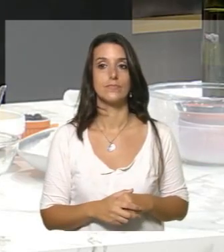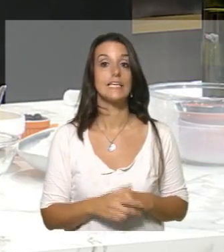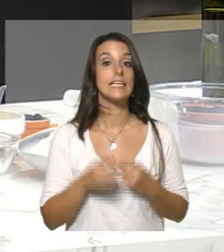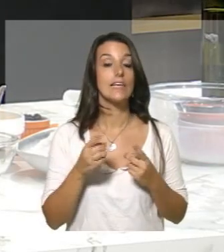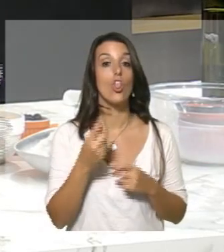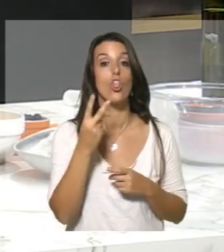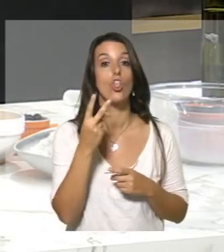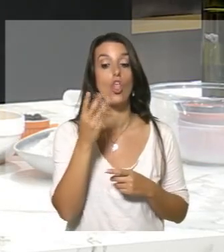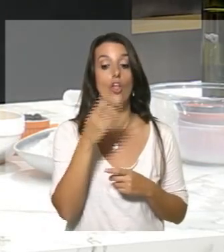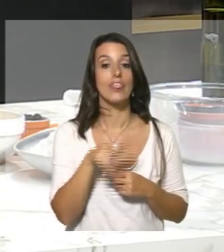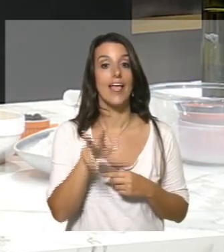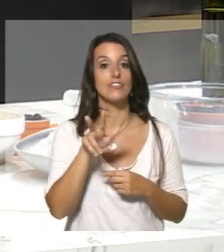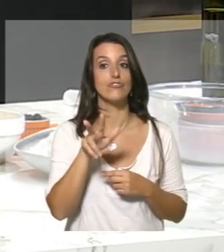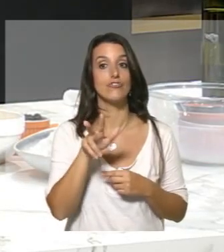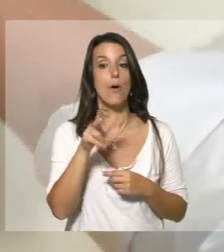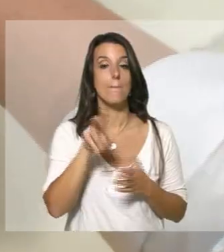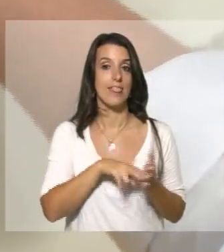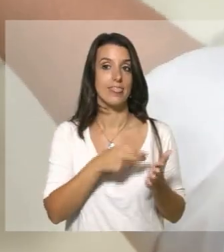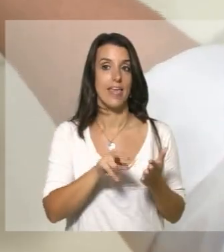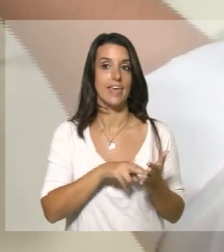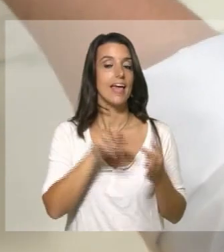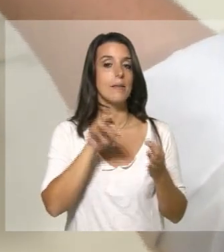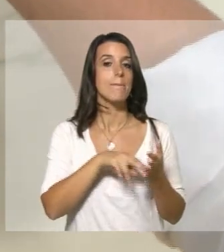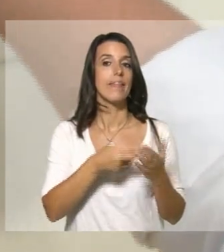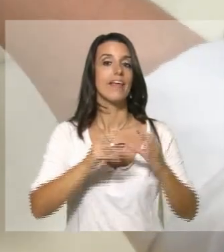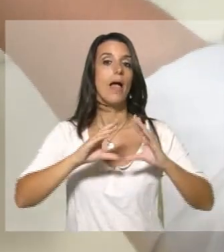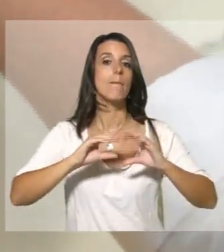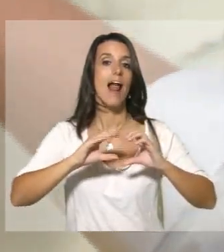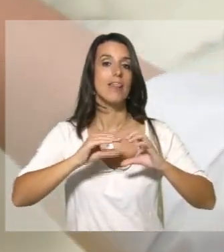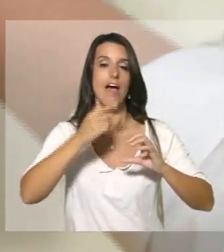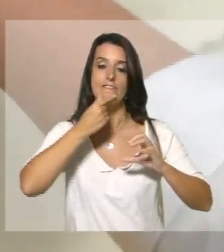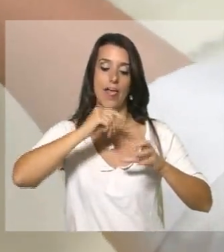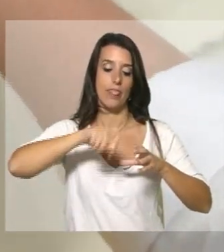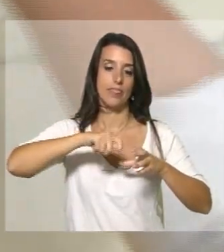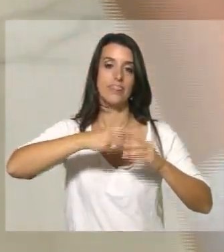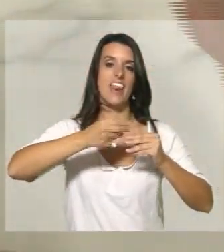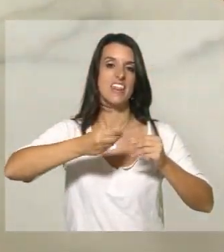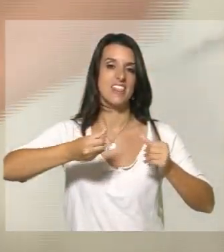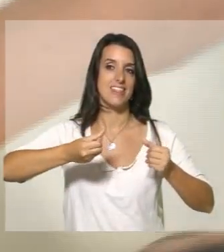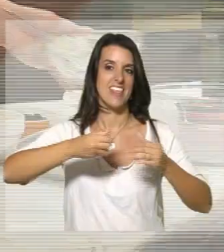poner 2/3 tazas de manteca. Siempre la manteca blanda para que se funda un poquito